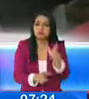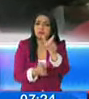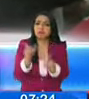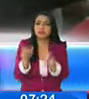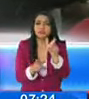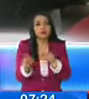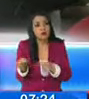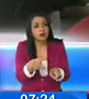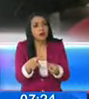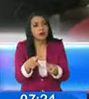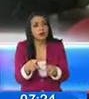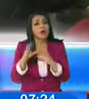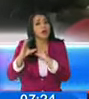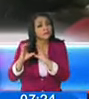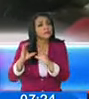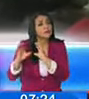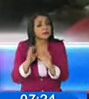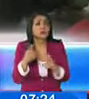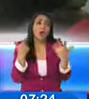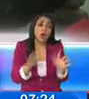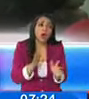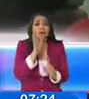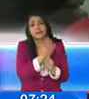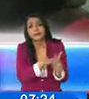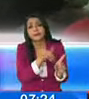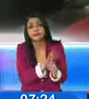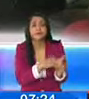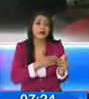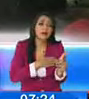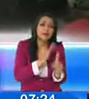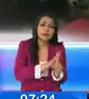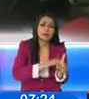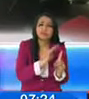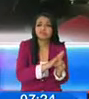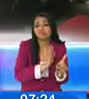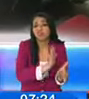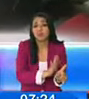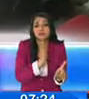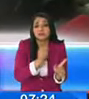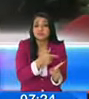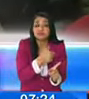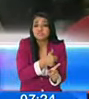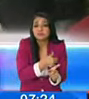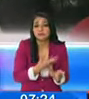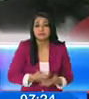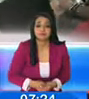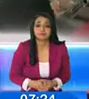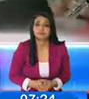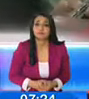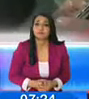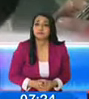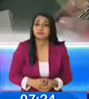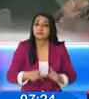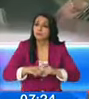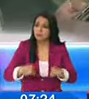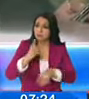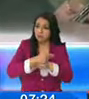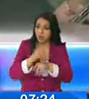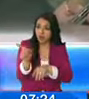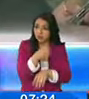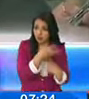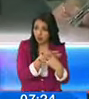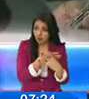siga comentando de su caso como una manera de revictimizarse. Me parece que es uno de los casos como los que señalo, ¿no? Pero la orden de detención es que